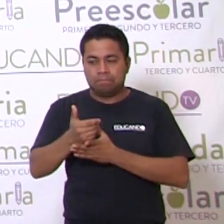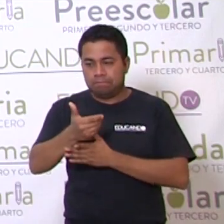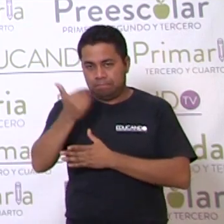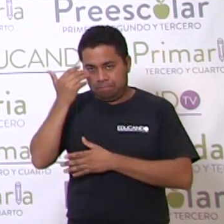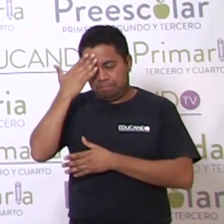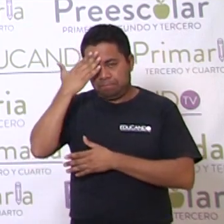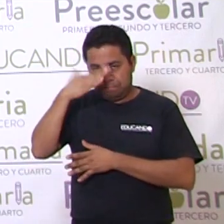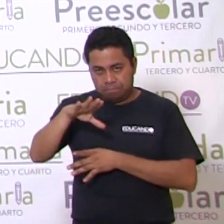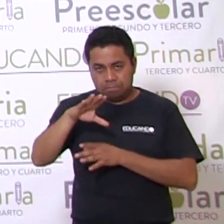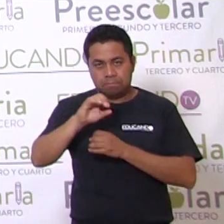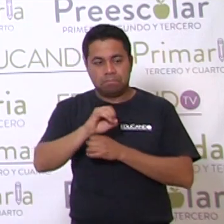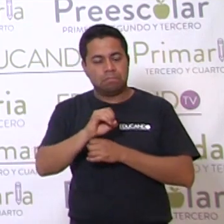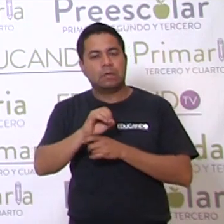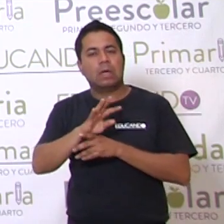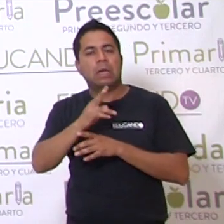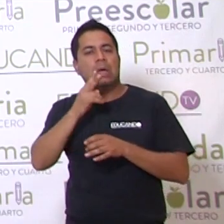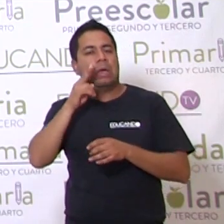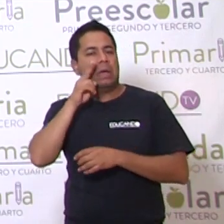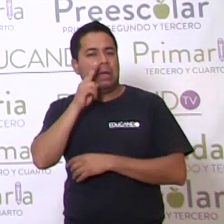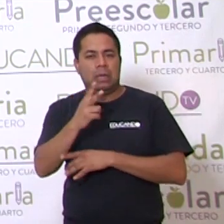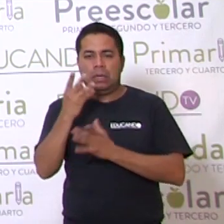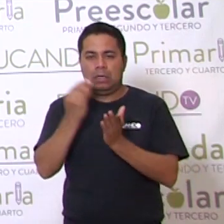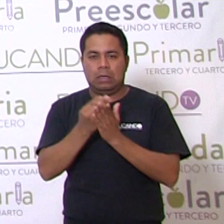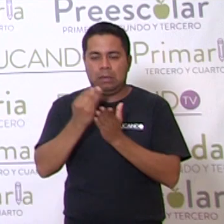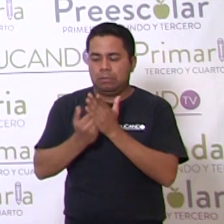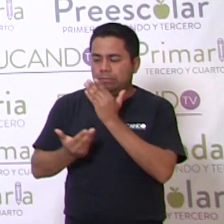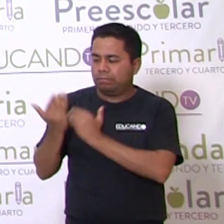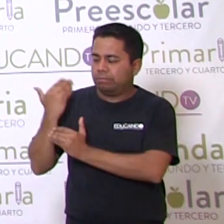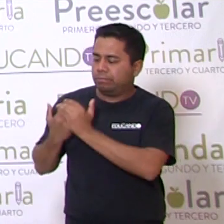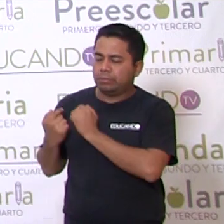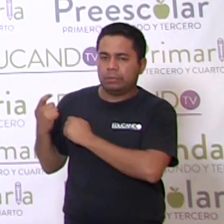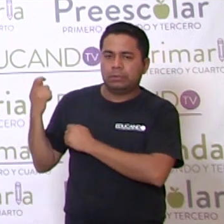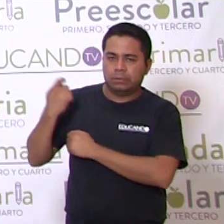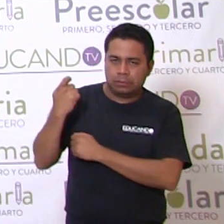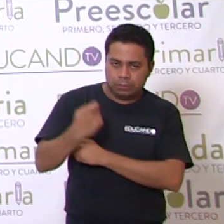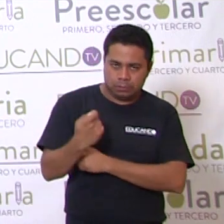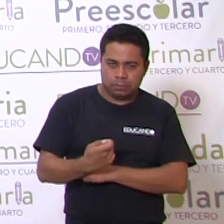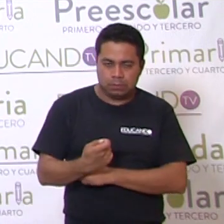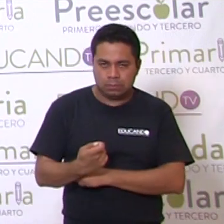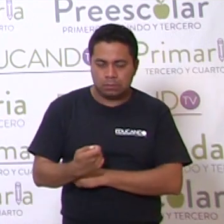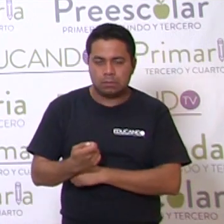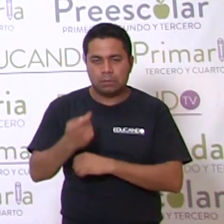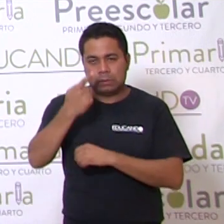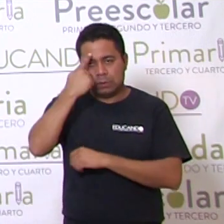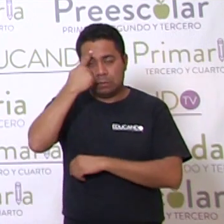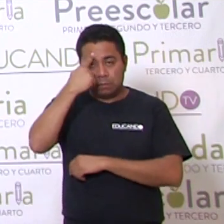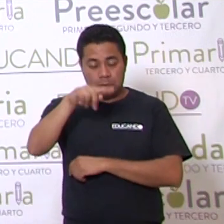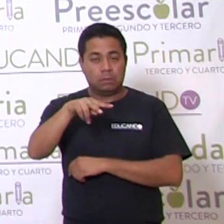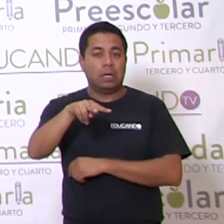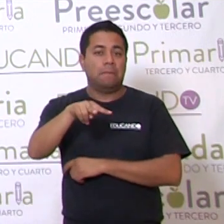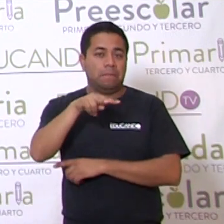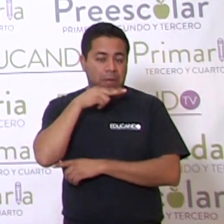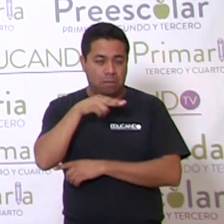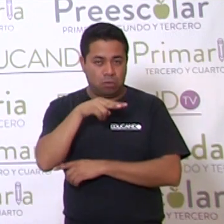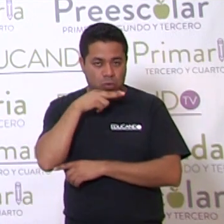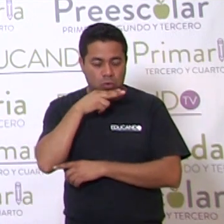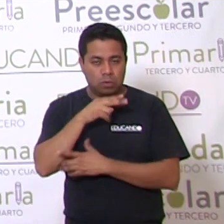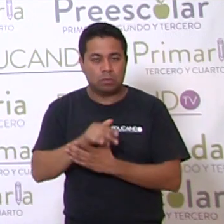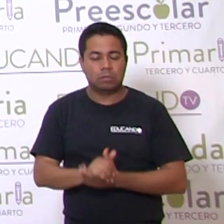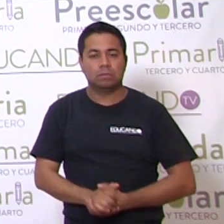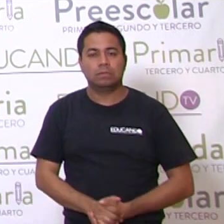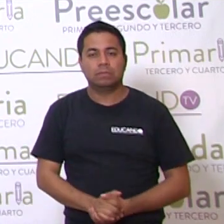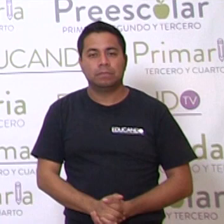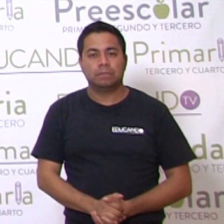y que los hemos visto en sesiones anteriores, lo que son los verbos, ¿bien?